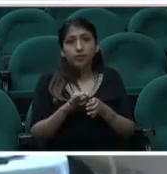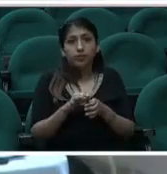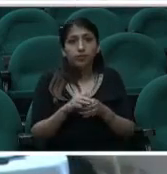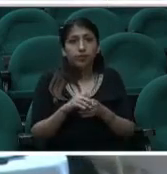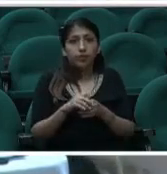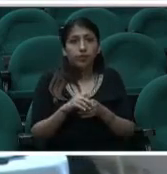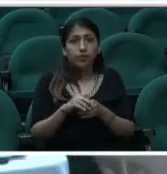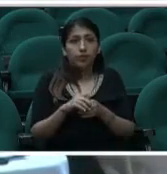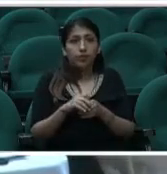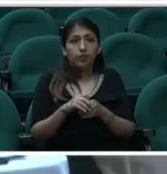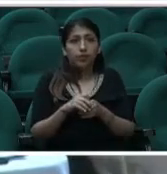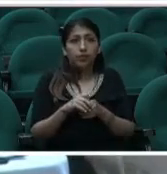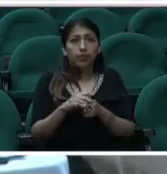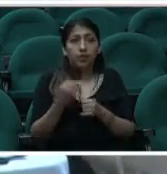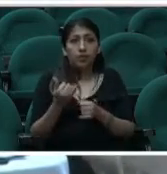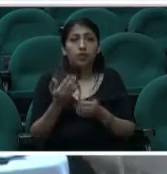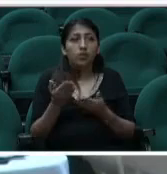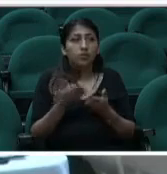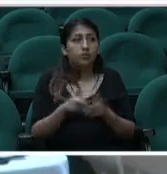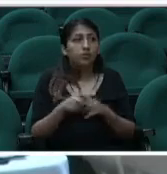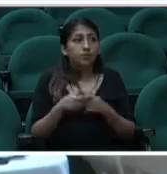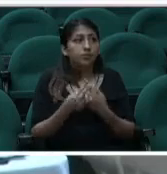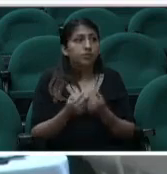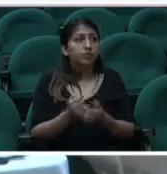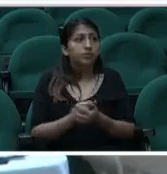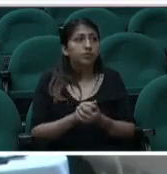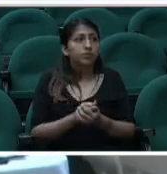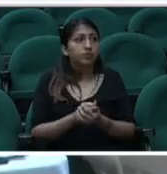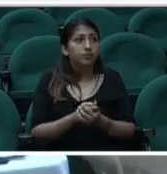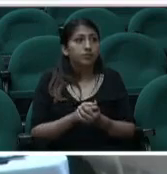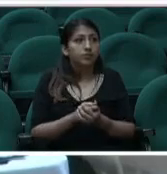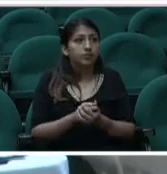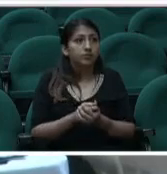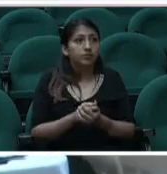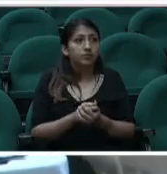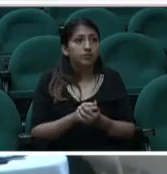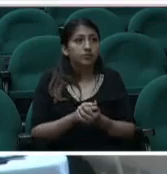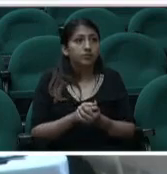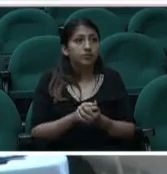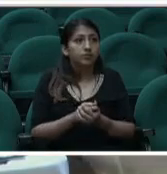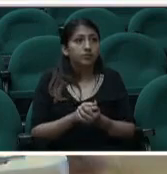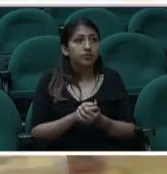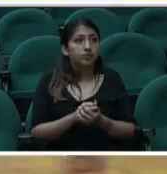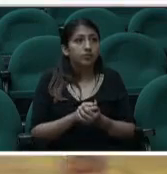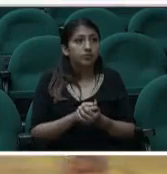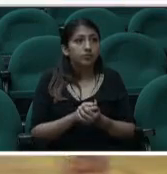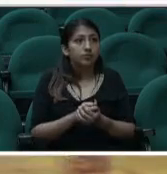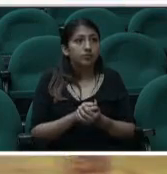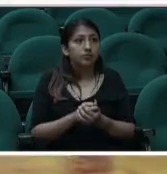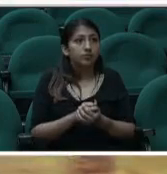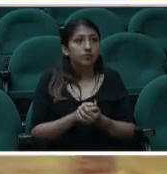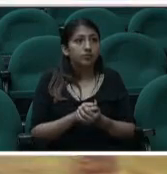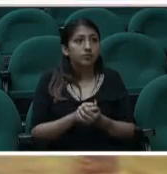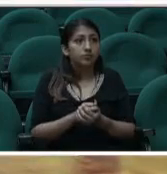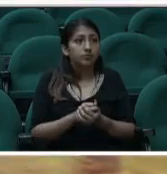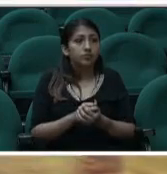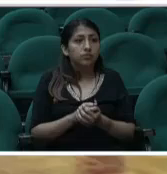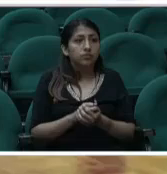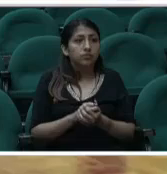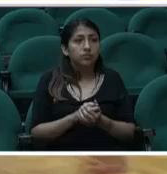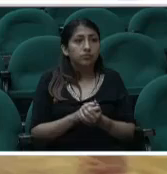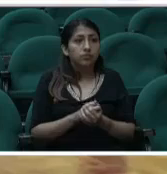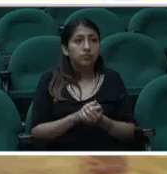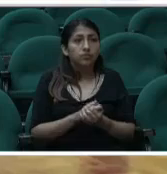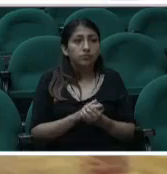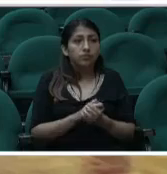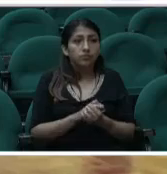ascendente si ahora empezamos por el candidato andrew grande así el anterior bloque empezamos por elías cachero hoy